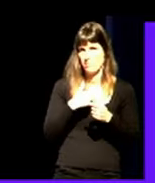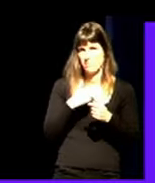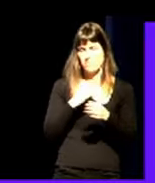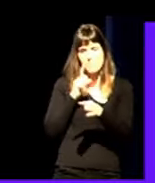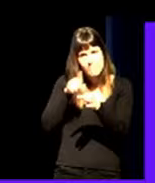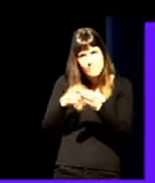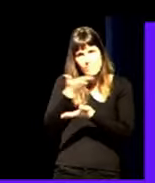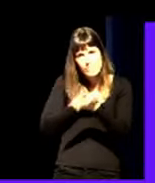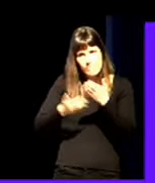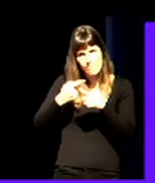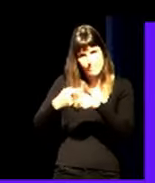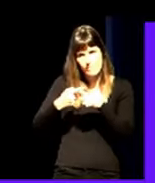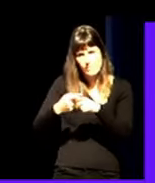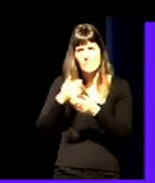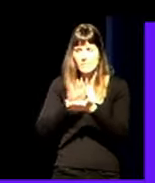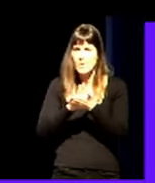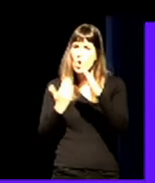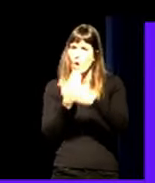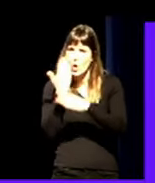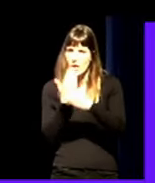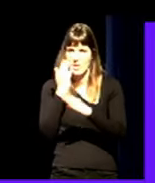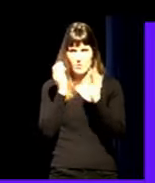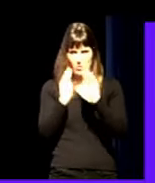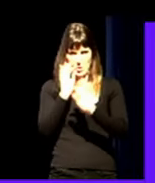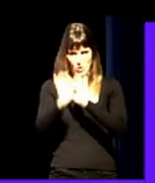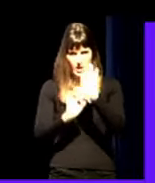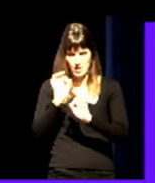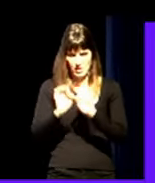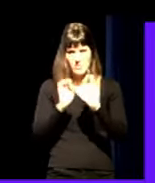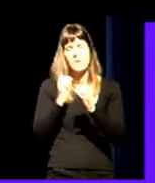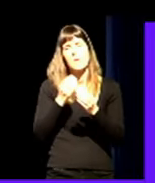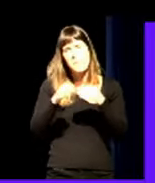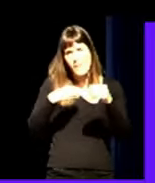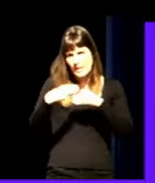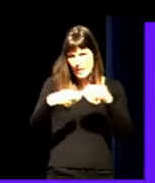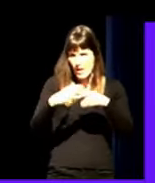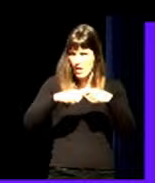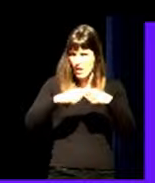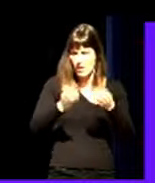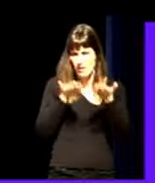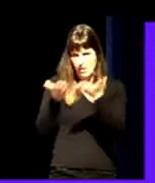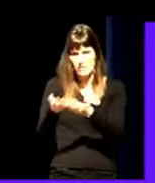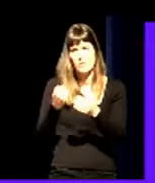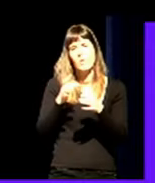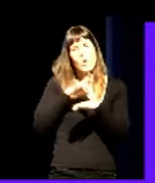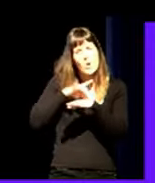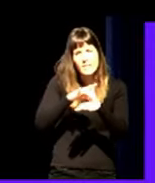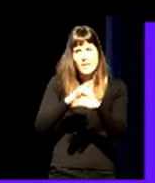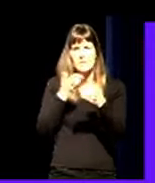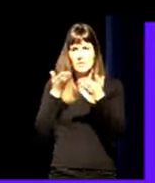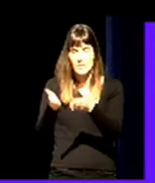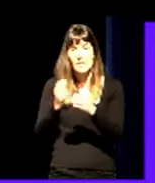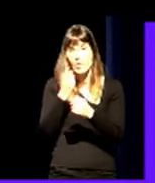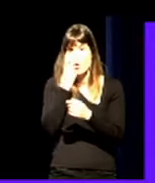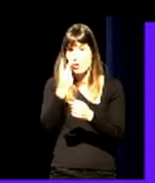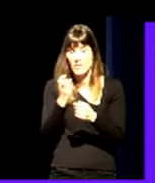junto con vosotros, estamos en las jornadas de formación, os facilitamos materiales, os orientamos en esto, pero ya el